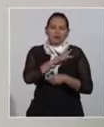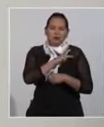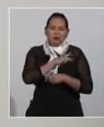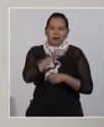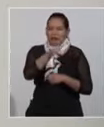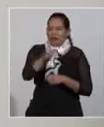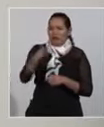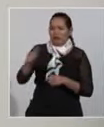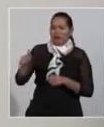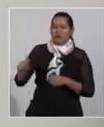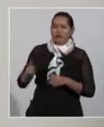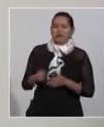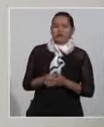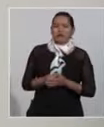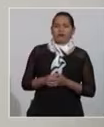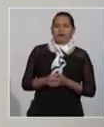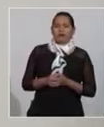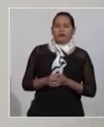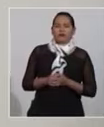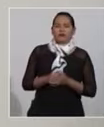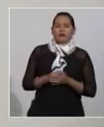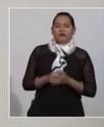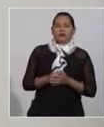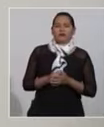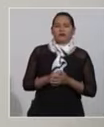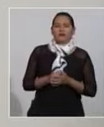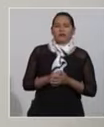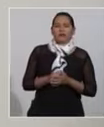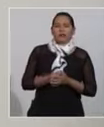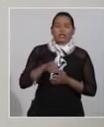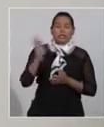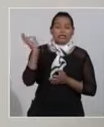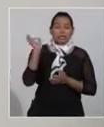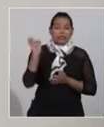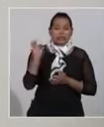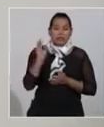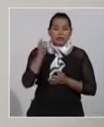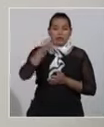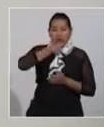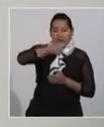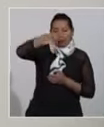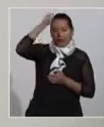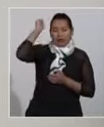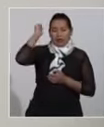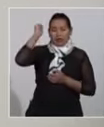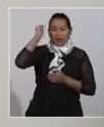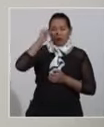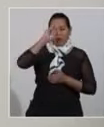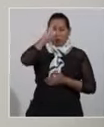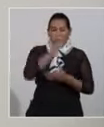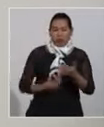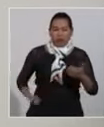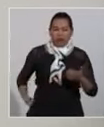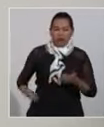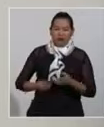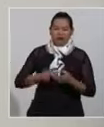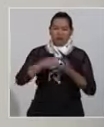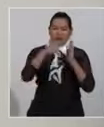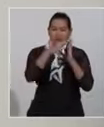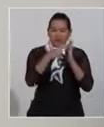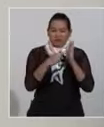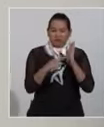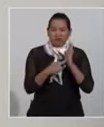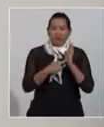demás contendientes. En caso de que alguno de los candidatos incumpla con las reglas de este debate, el moderador